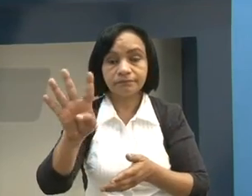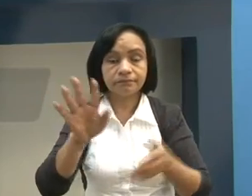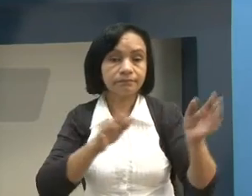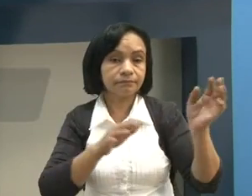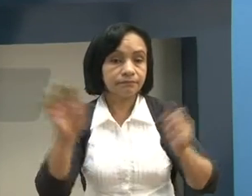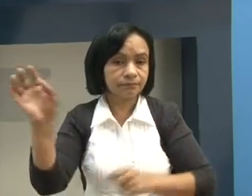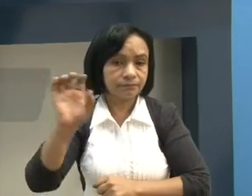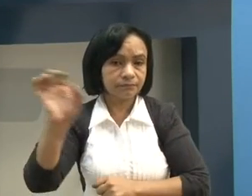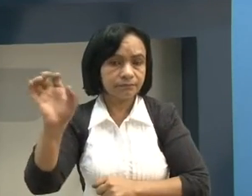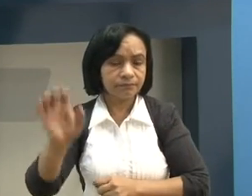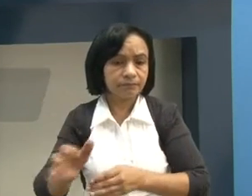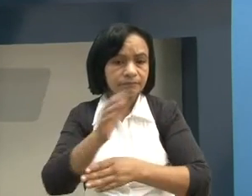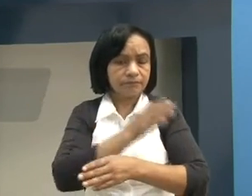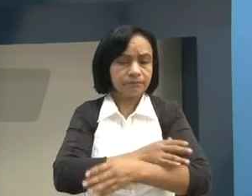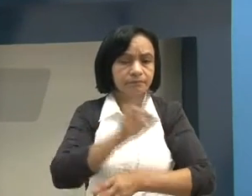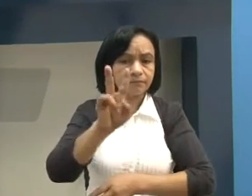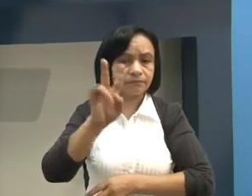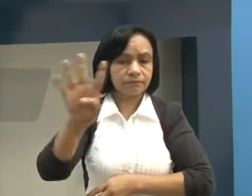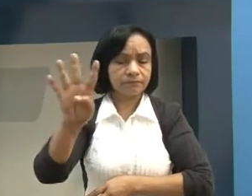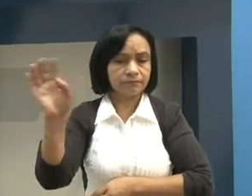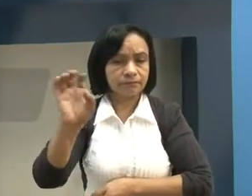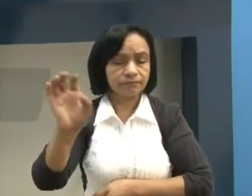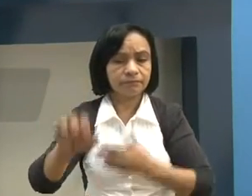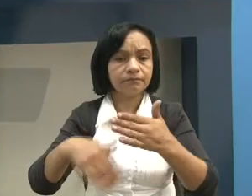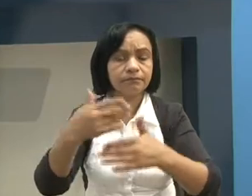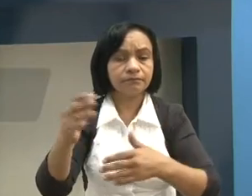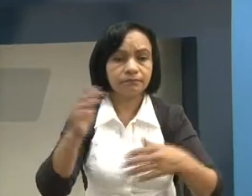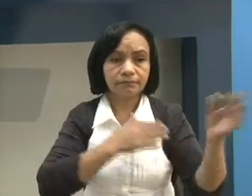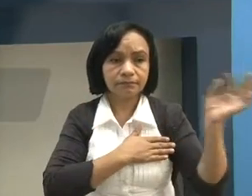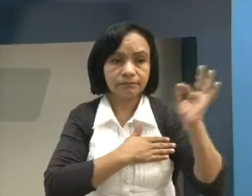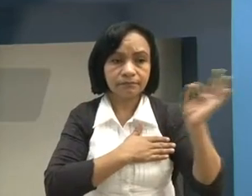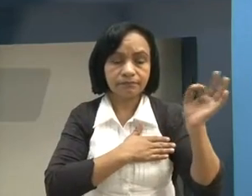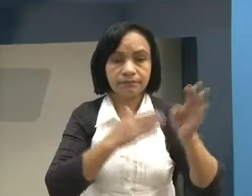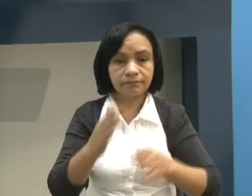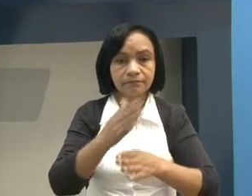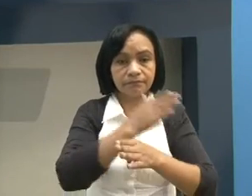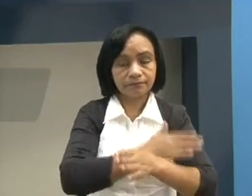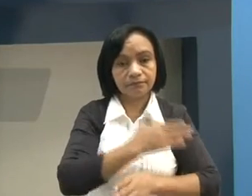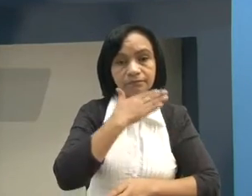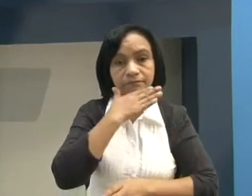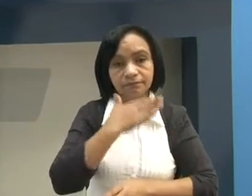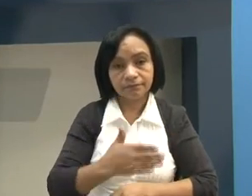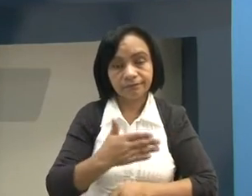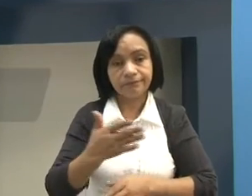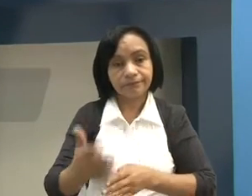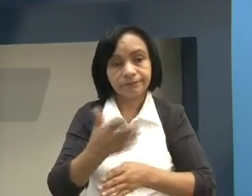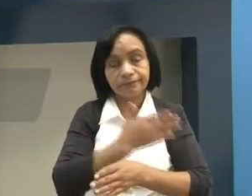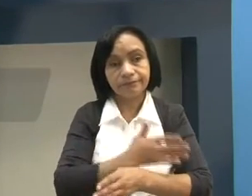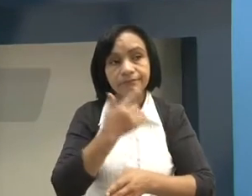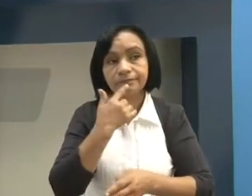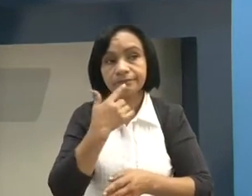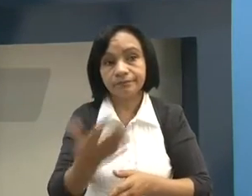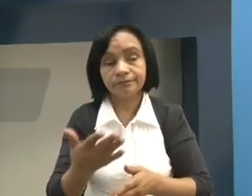entonces alguien dice, estamos comenzando más temprano porque antes se iniciaba en febrero. Eso implica que vamos a salir más temprano. Okay. O sea, que ¿por qué?